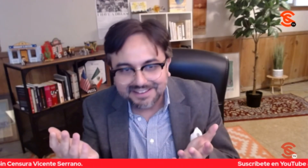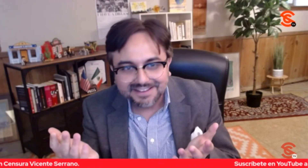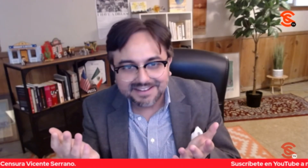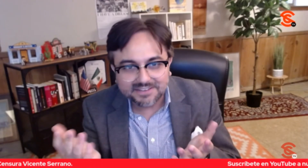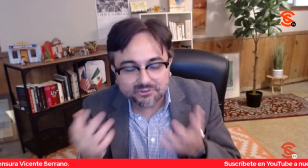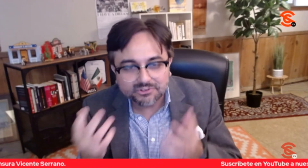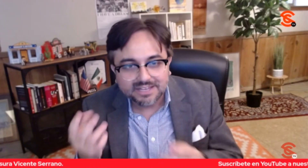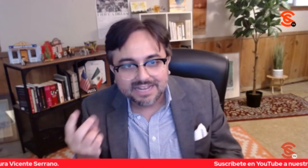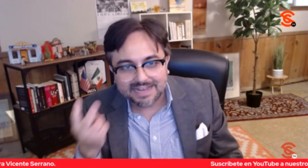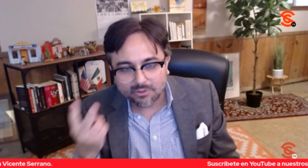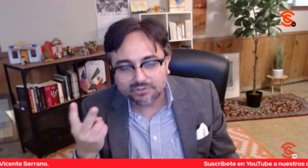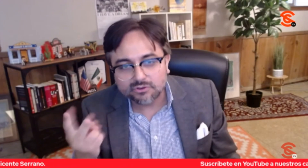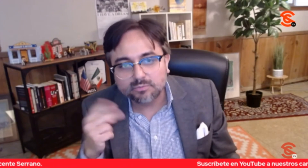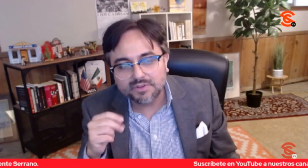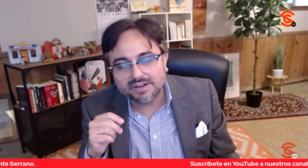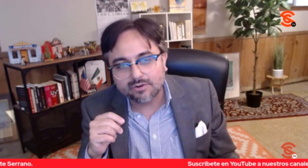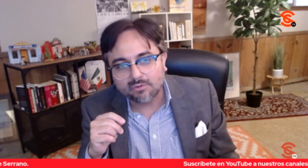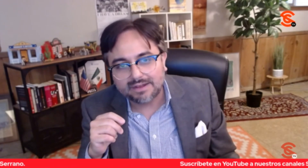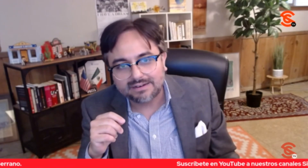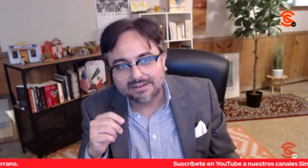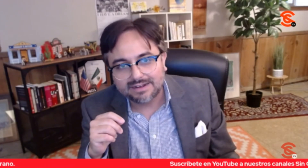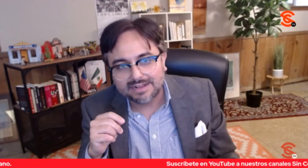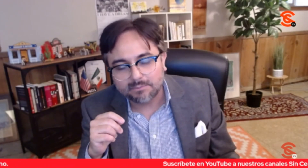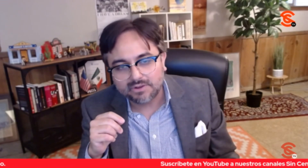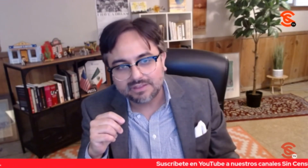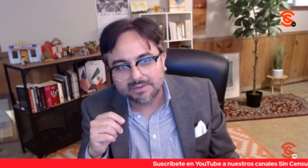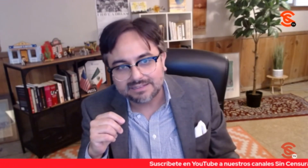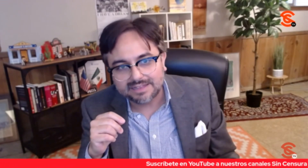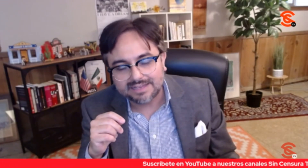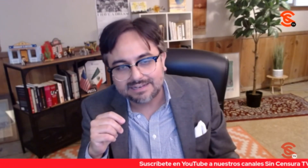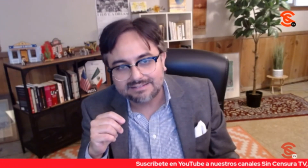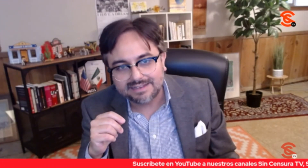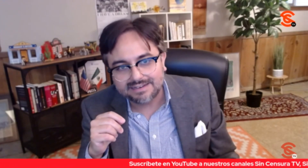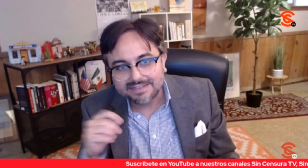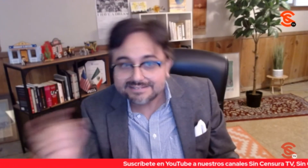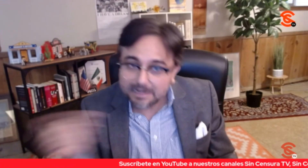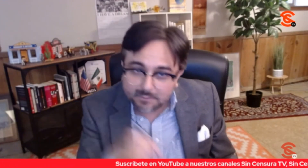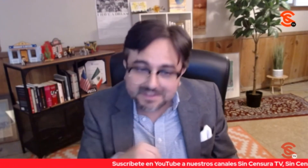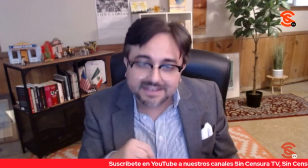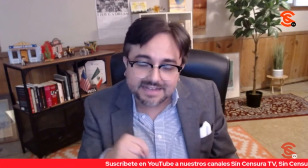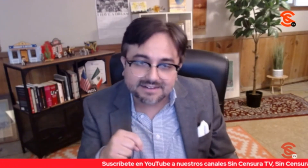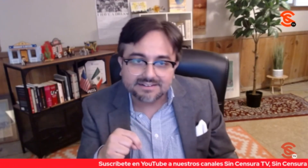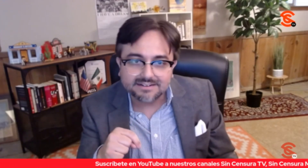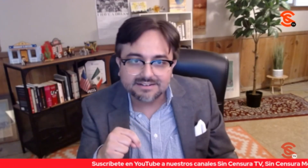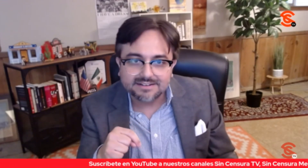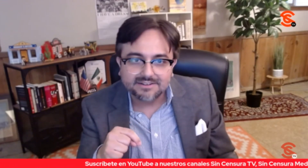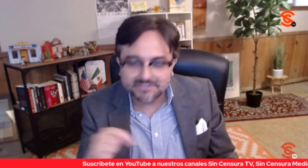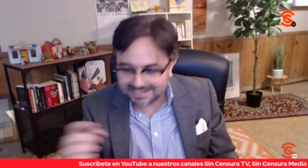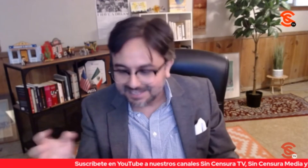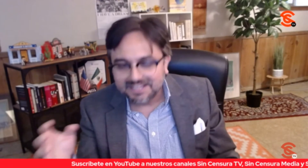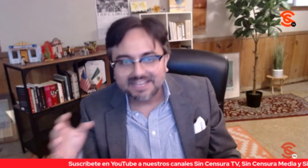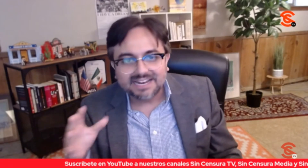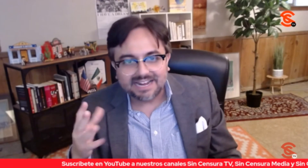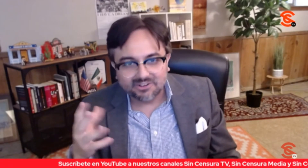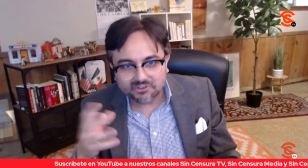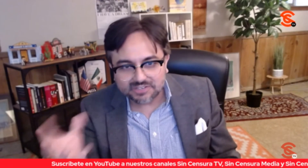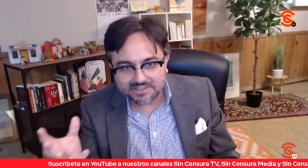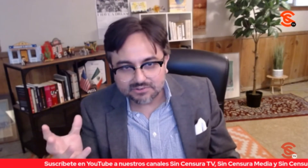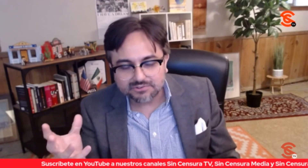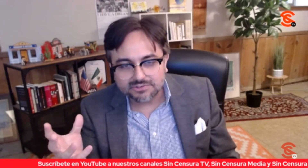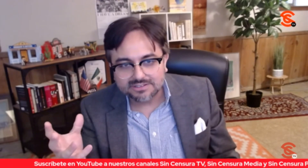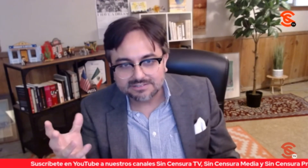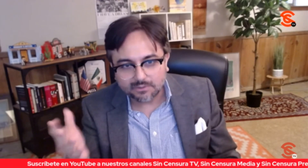que ellos cada 2 años pueden renovar la camioneta blindada que les dan y se la pueden quedar. O sea, a los